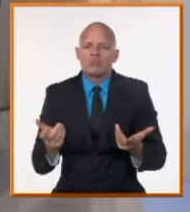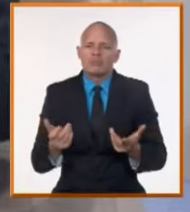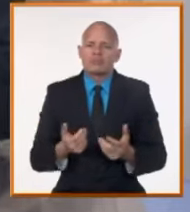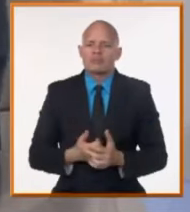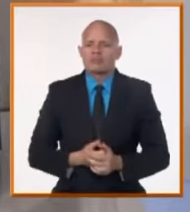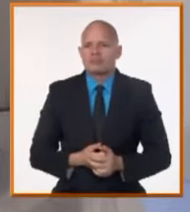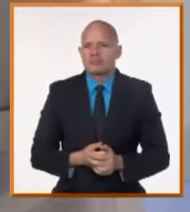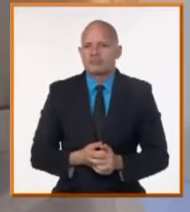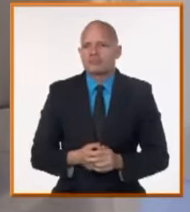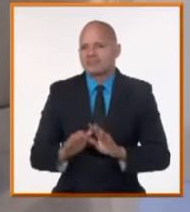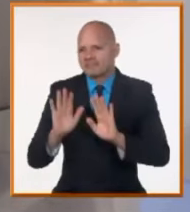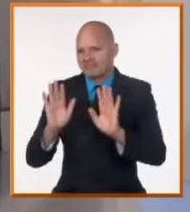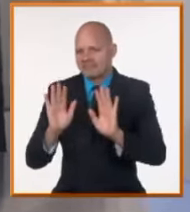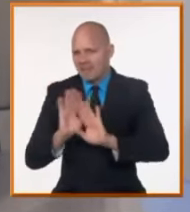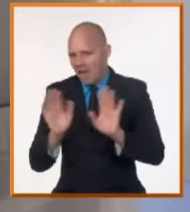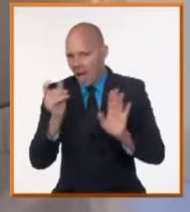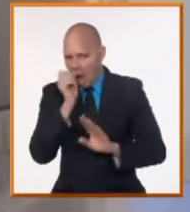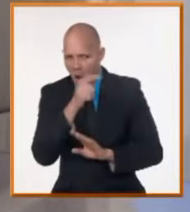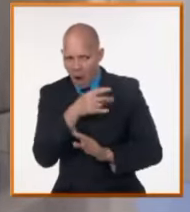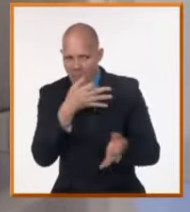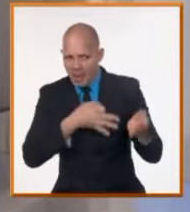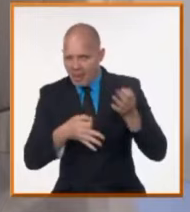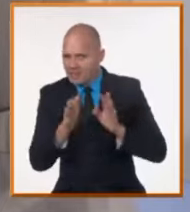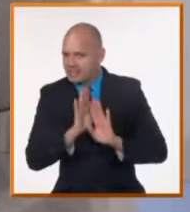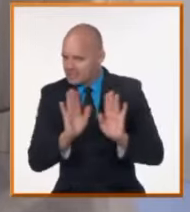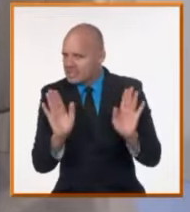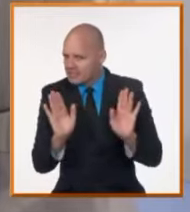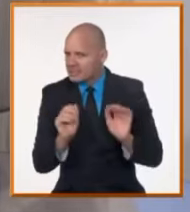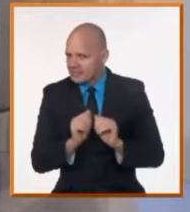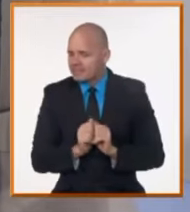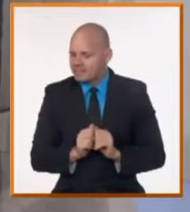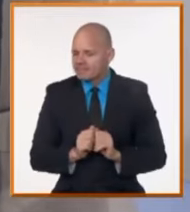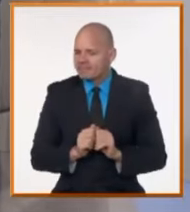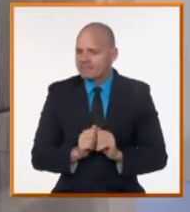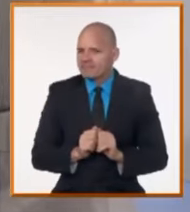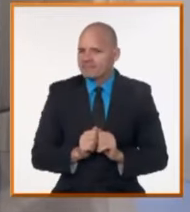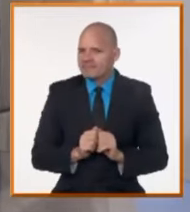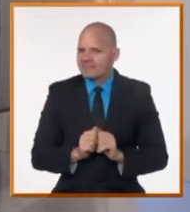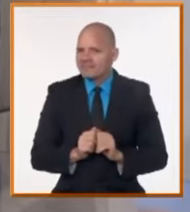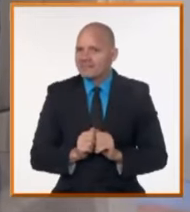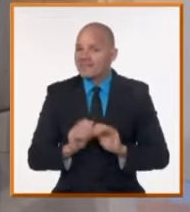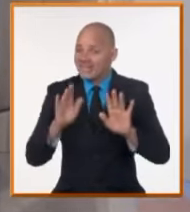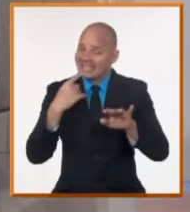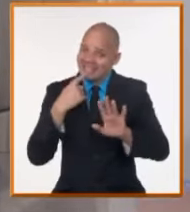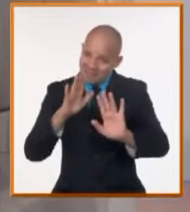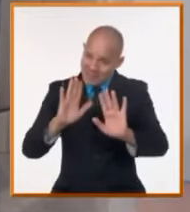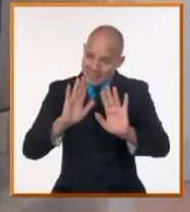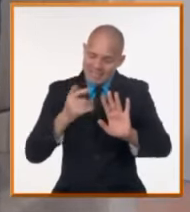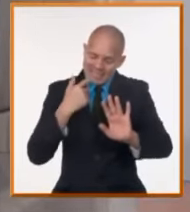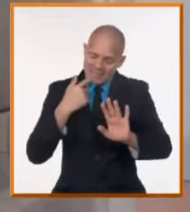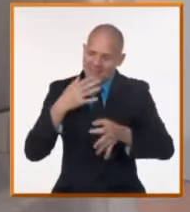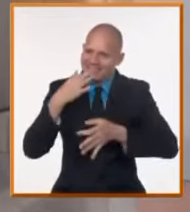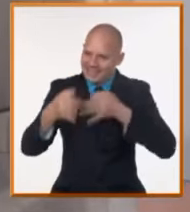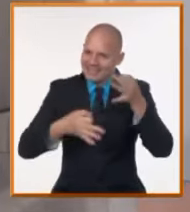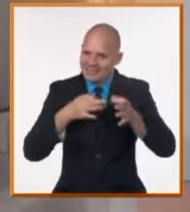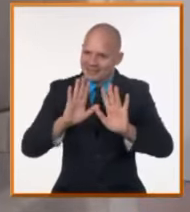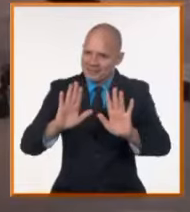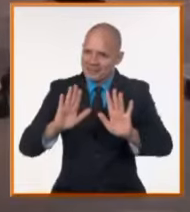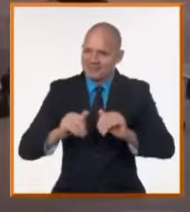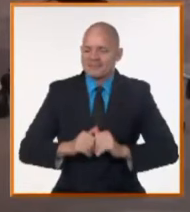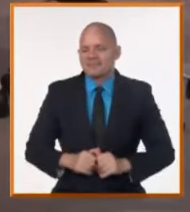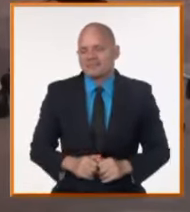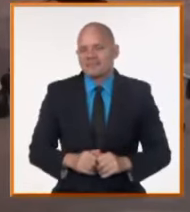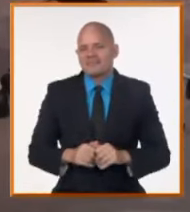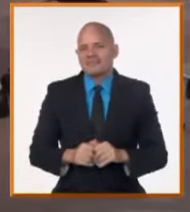el doctor Jorge ha adelantado algunos elementos, ¿no? De esa evolución. Doctor Jorge, te quería dar unos minutos más. De esa evolución, de